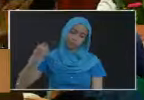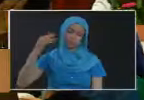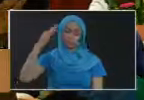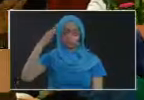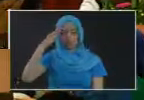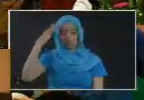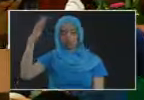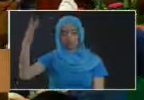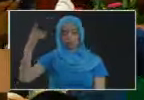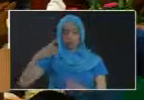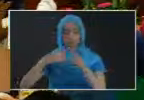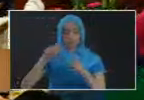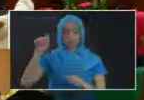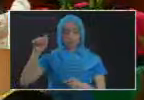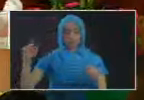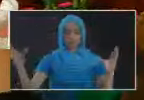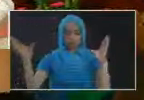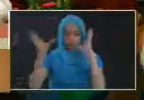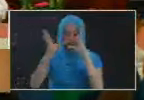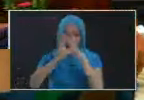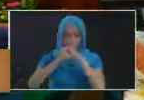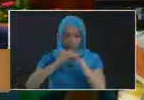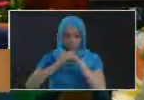Gracias por esta noche.